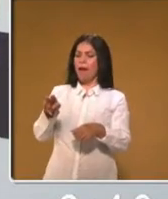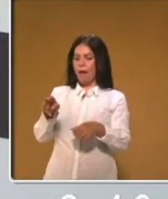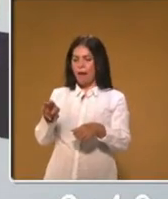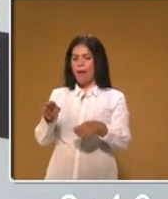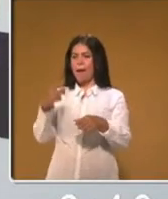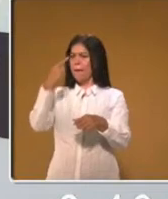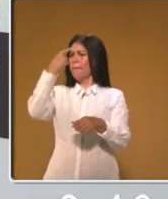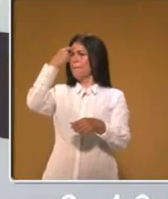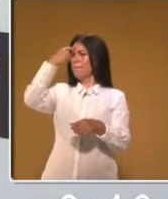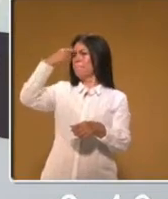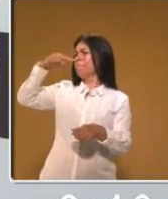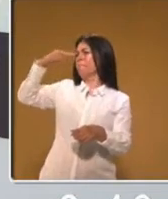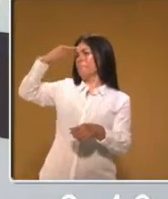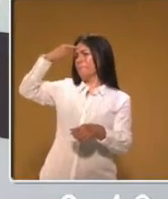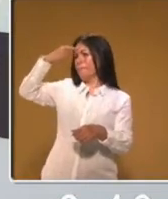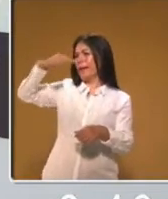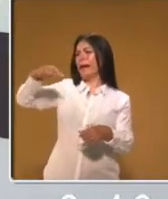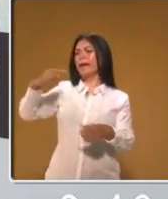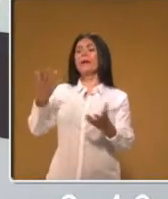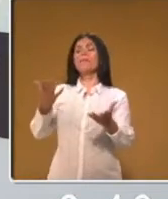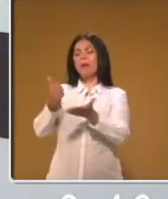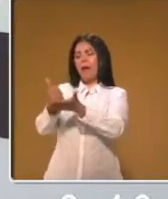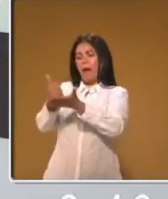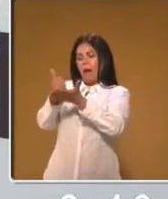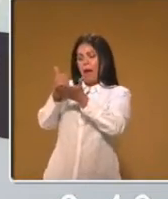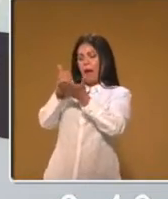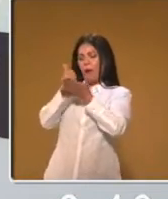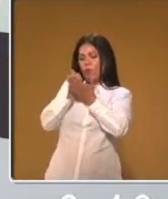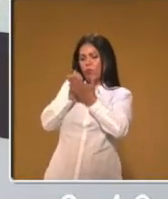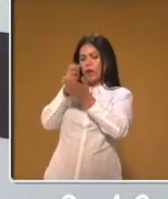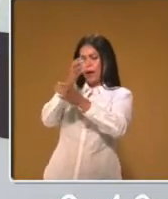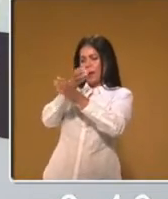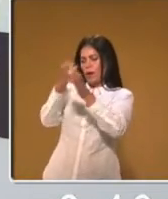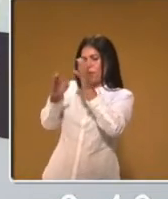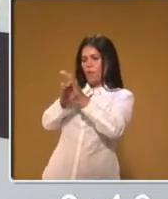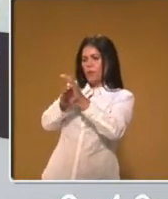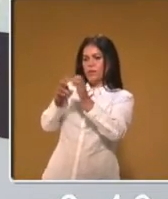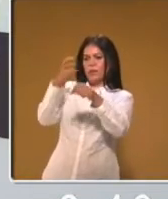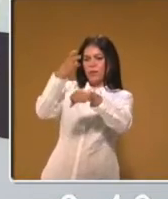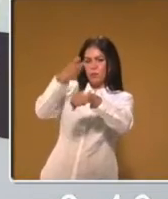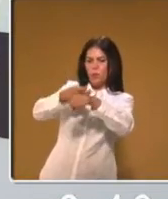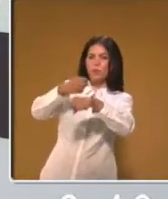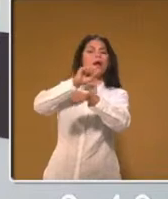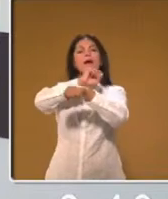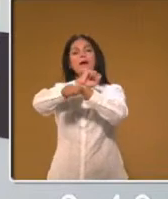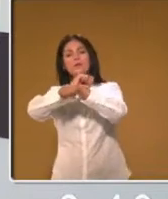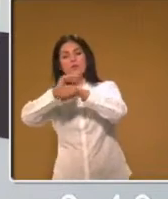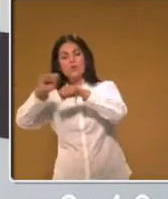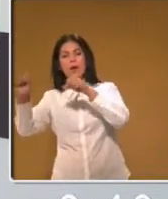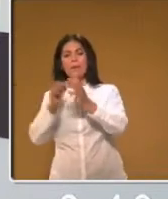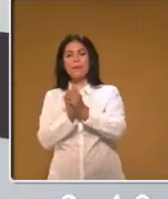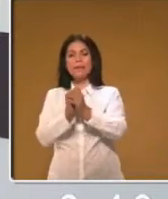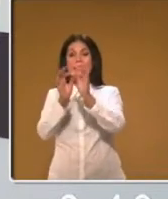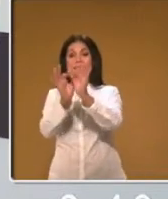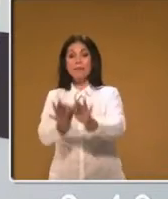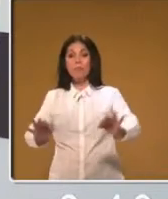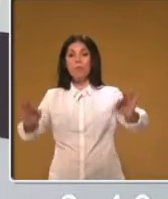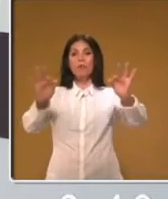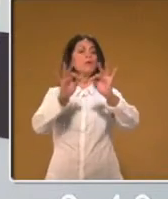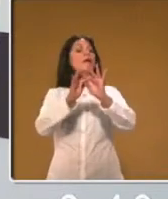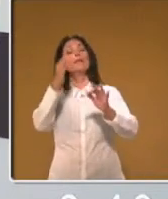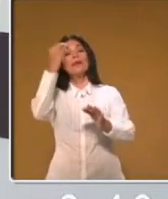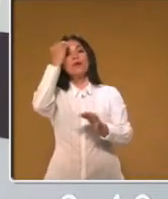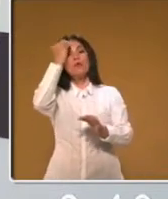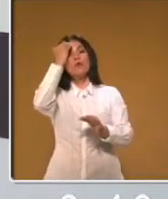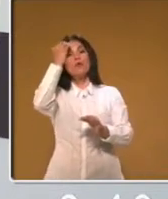situación, ya sea en nuestra casa o a nivel industrial, y por lo tanto es muy importante identificar estas propiedades. Cabe decir nada más, maestra, que